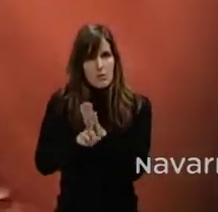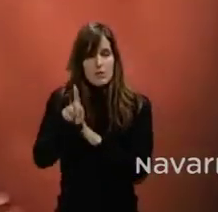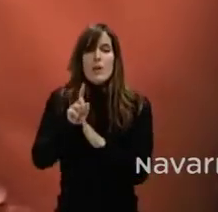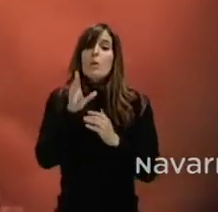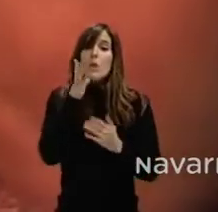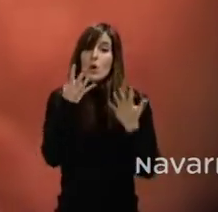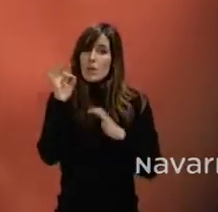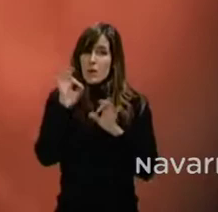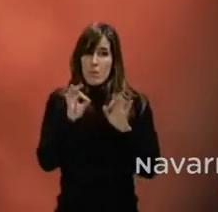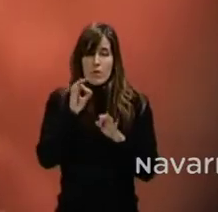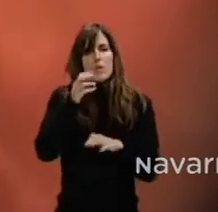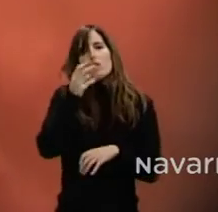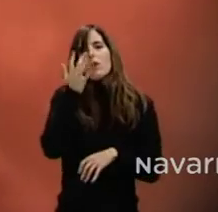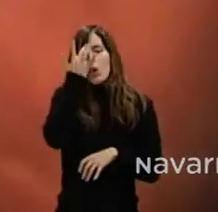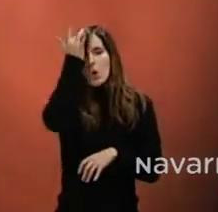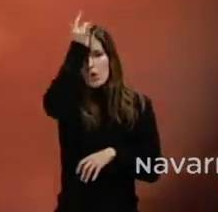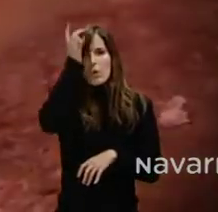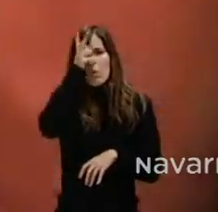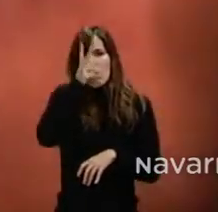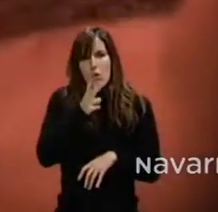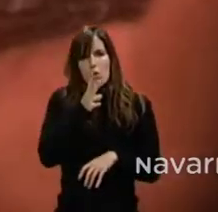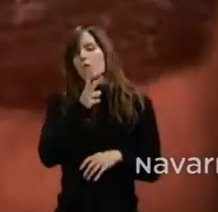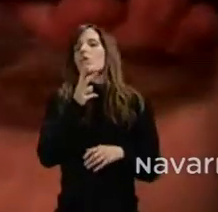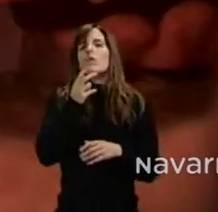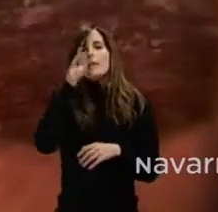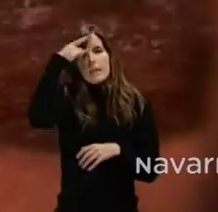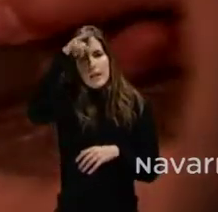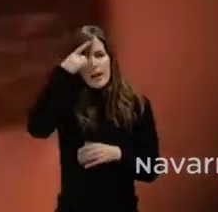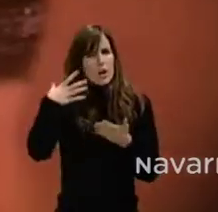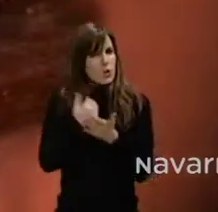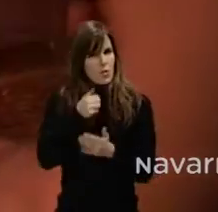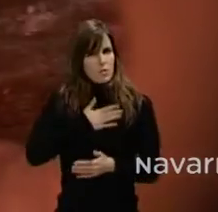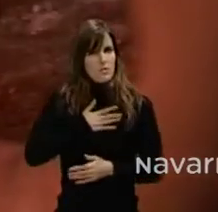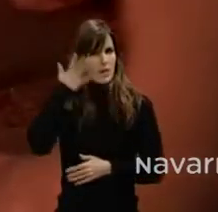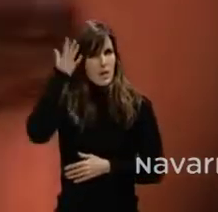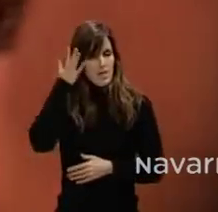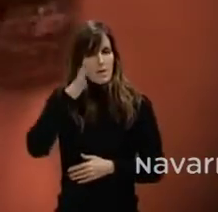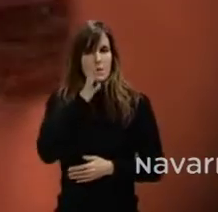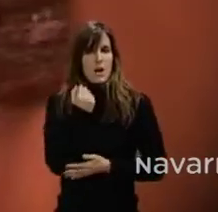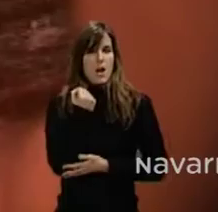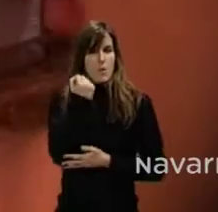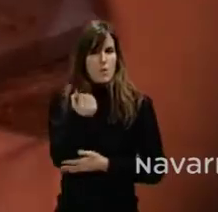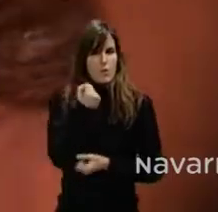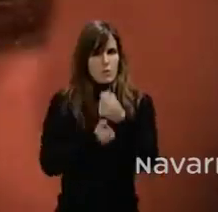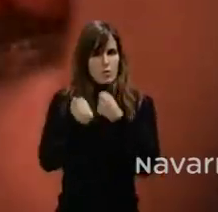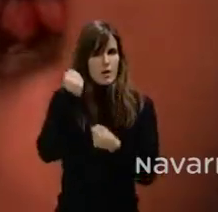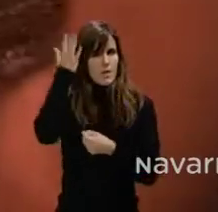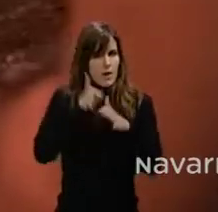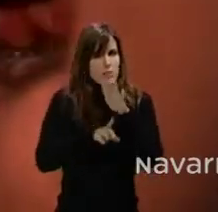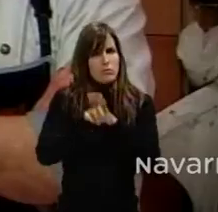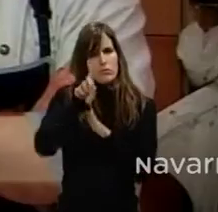lo traemos aquí y creo que contribuimos no como otros a la economía Navarra creo que vuelvo a repetir en un